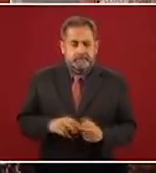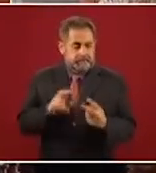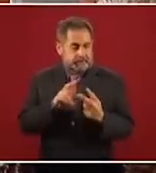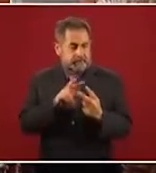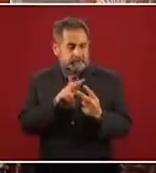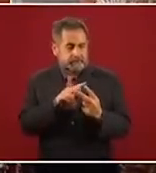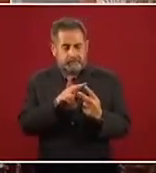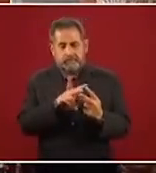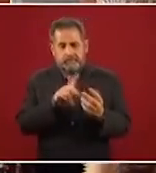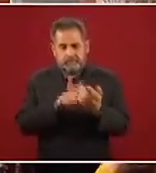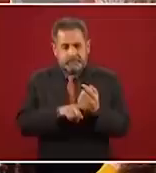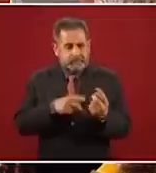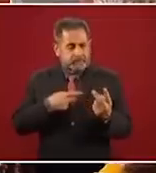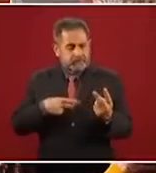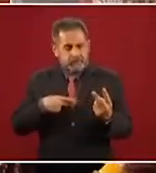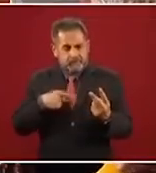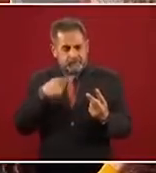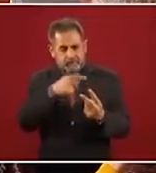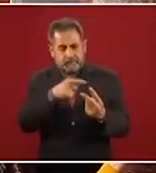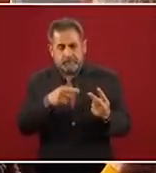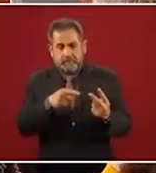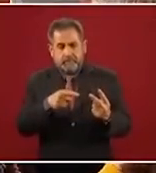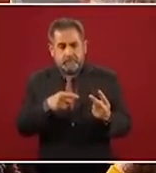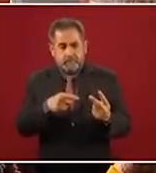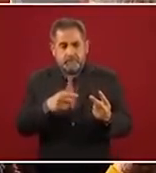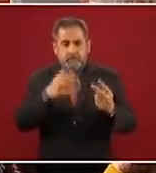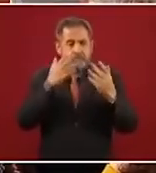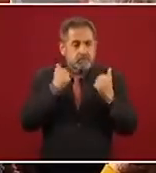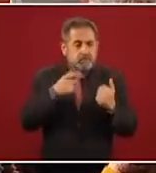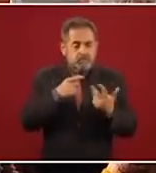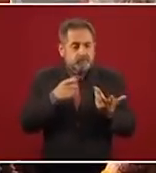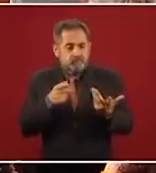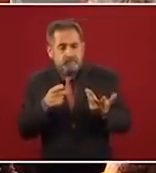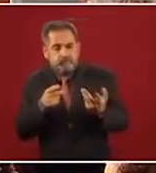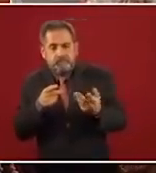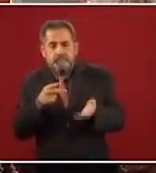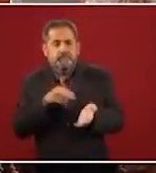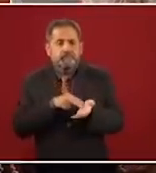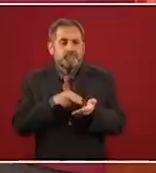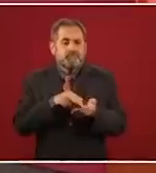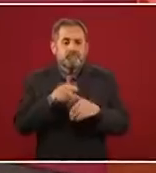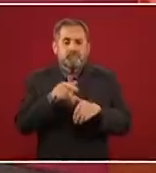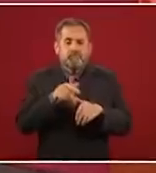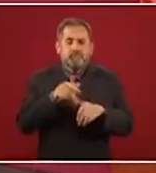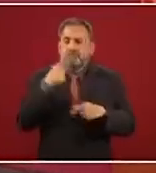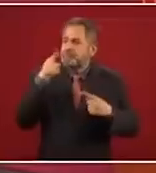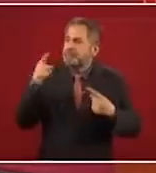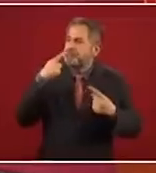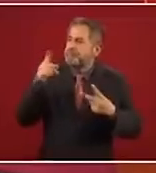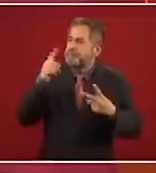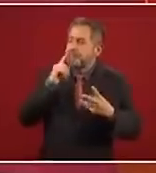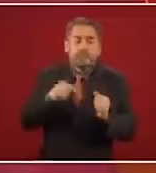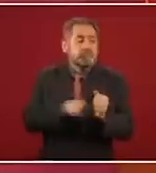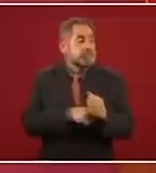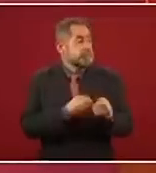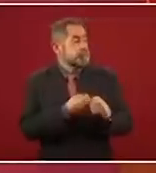tomamos en cuenta, porque no hay cifra negra, siempre hay denuncia.